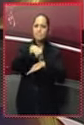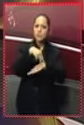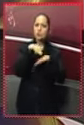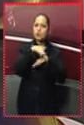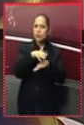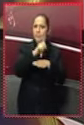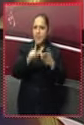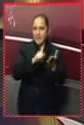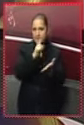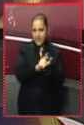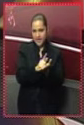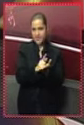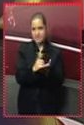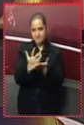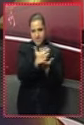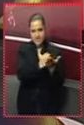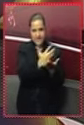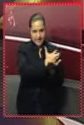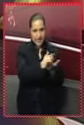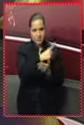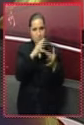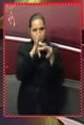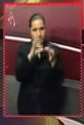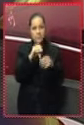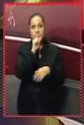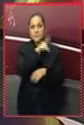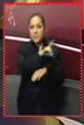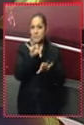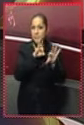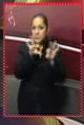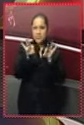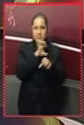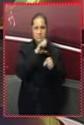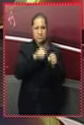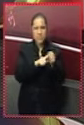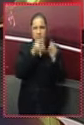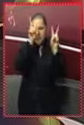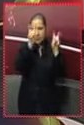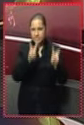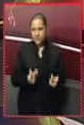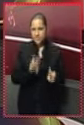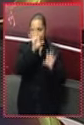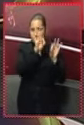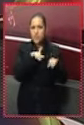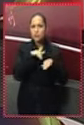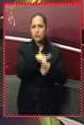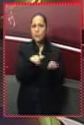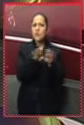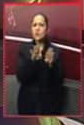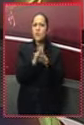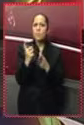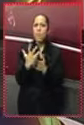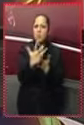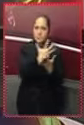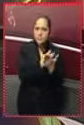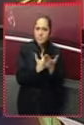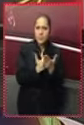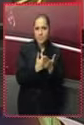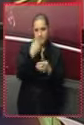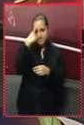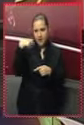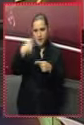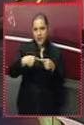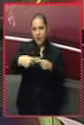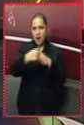de ingresos. Por supuesto, destacaron los principales puntos del dictamen, pues que tienen que ver con la recaudación de los dineros para el próximo